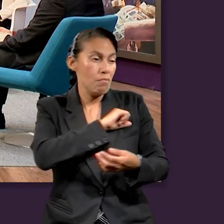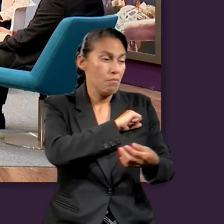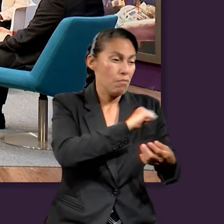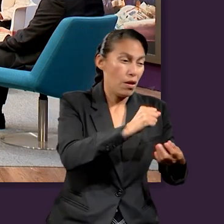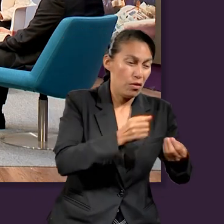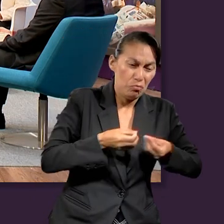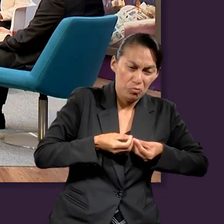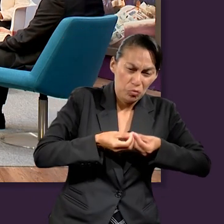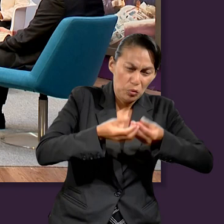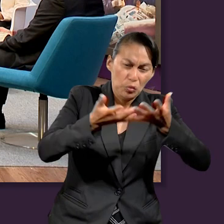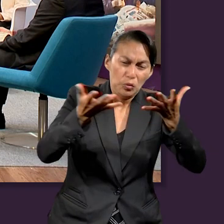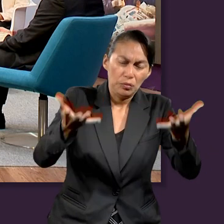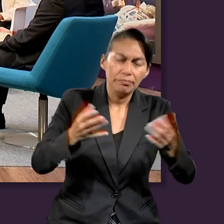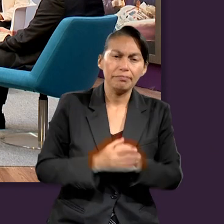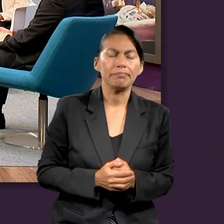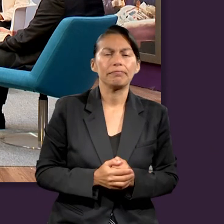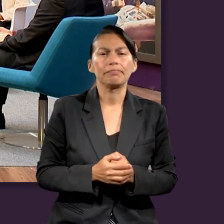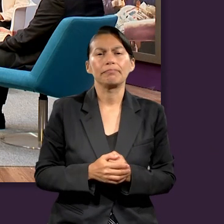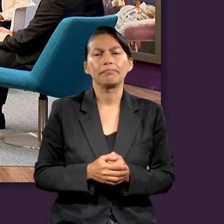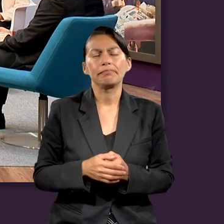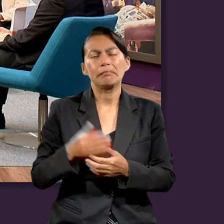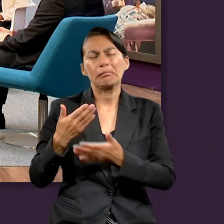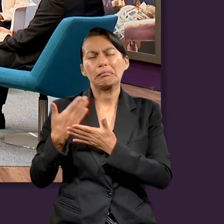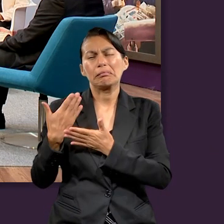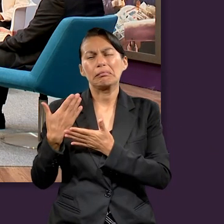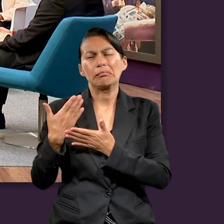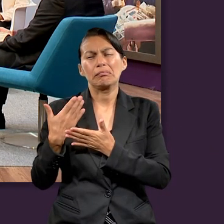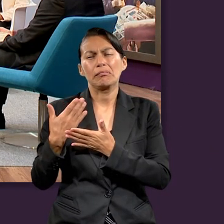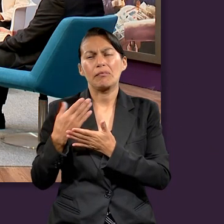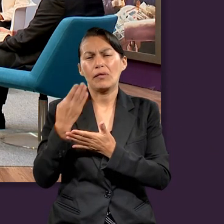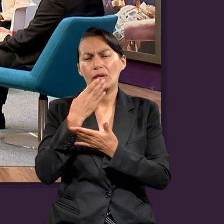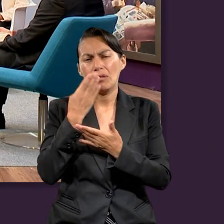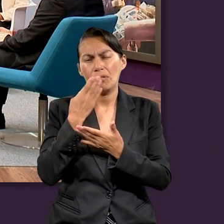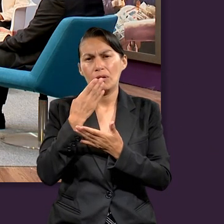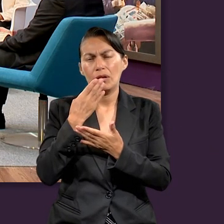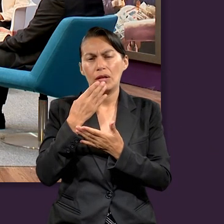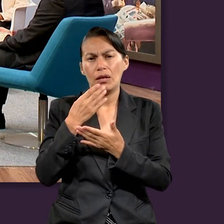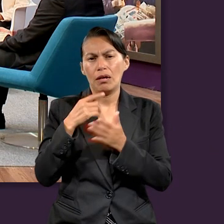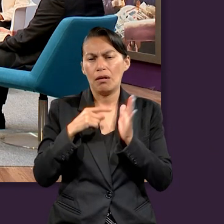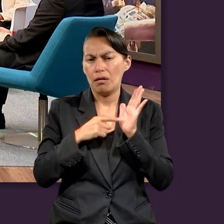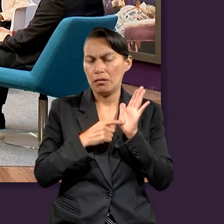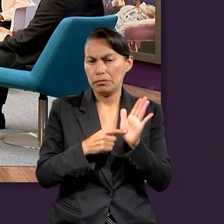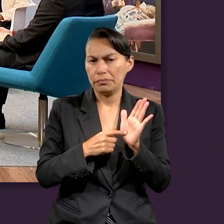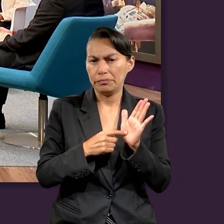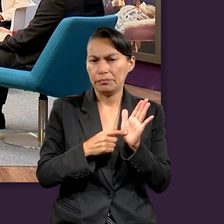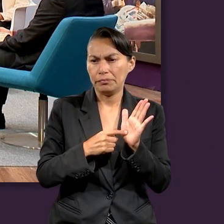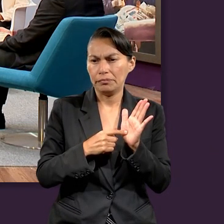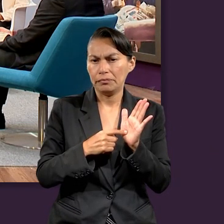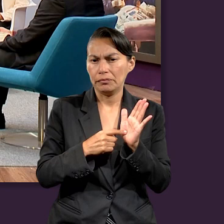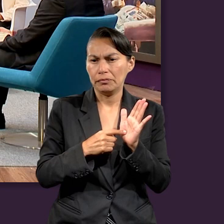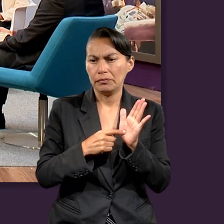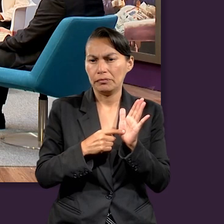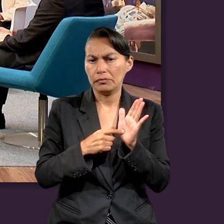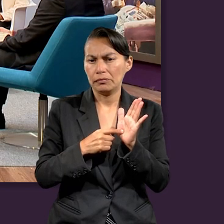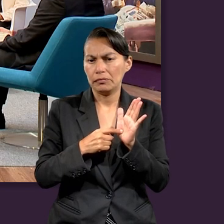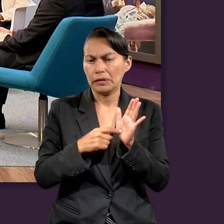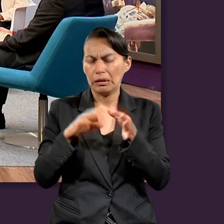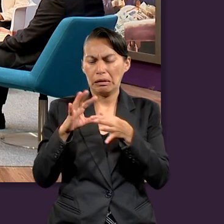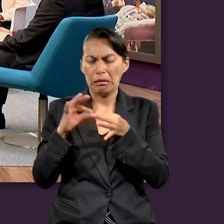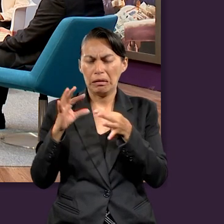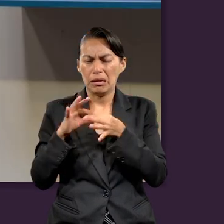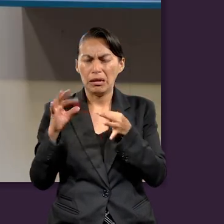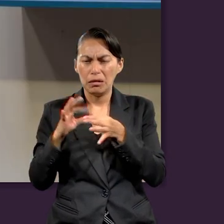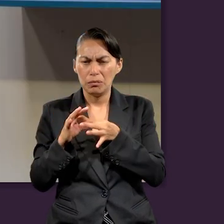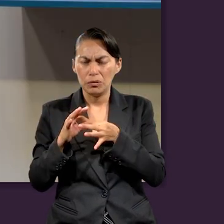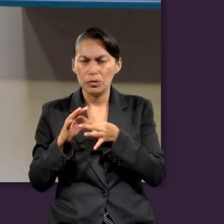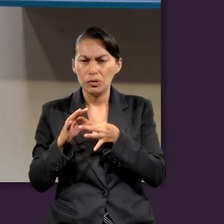se hizo referencia a un evento bien interesante, conocido, que está escrito en el libro de Génesis, que es la torre de